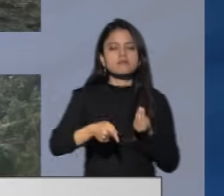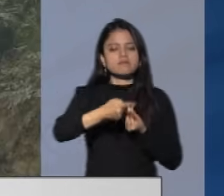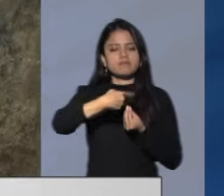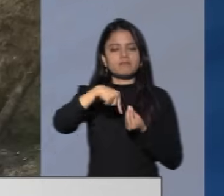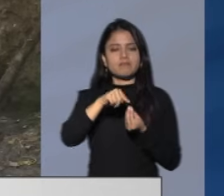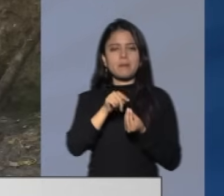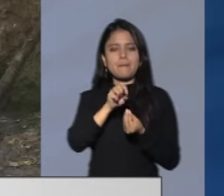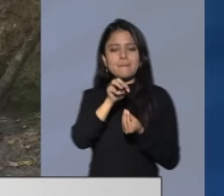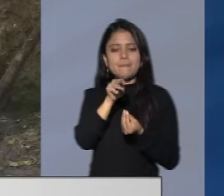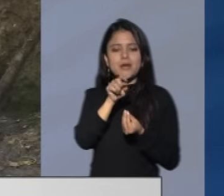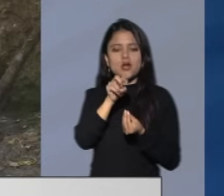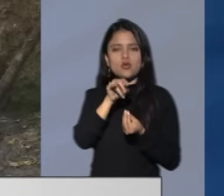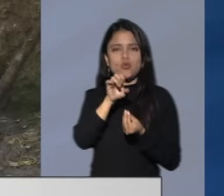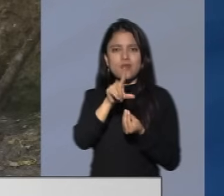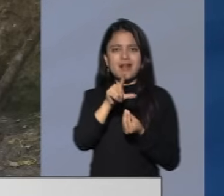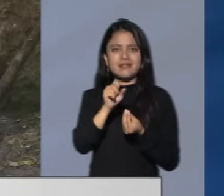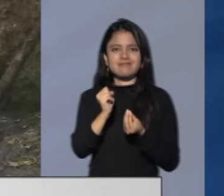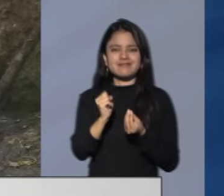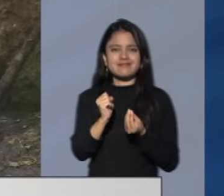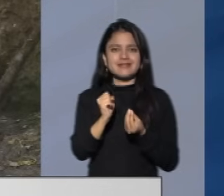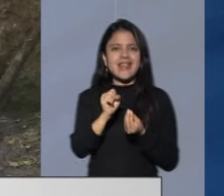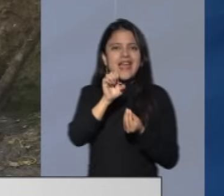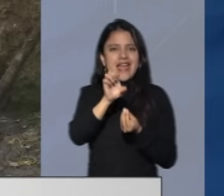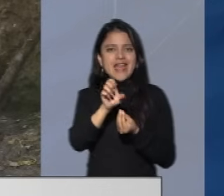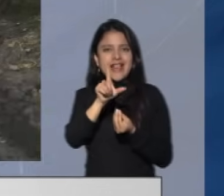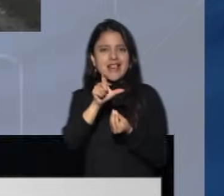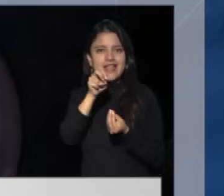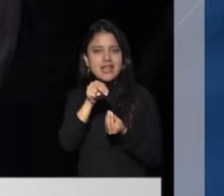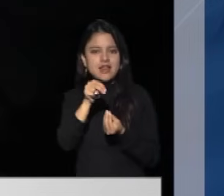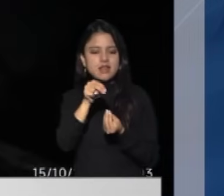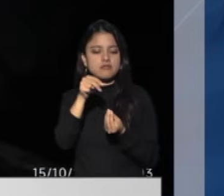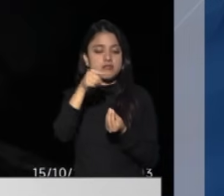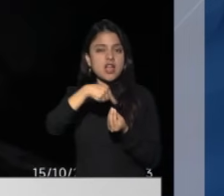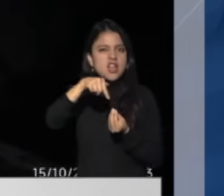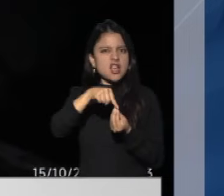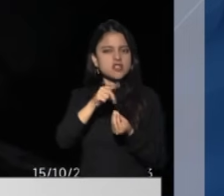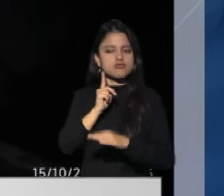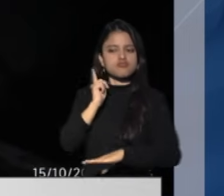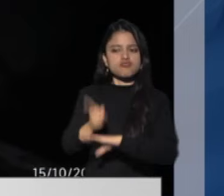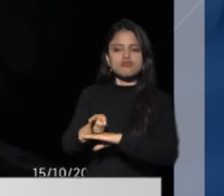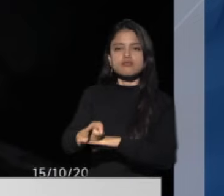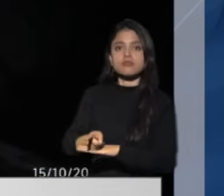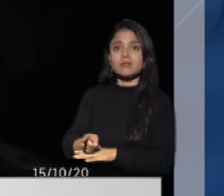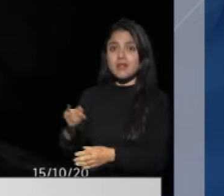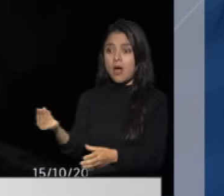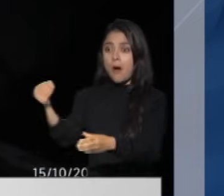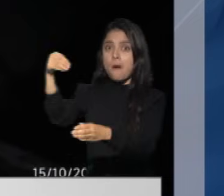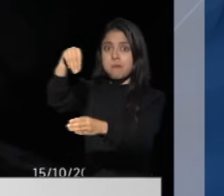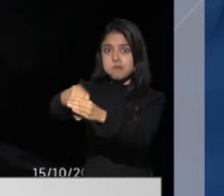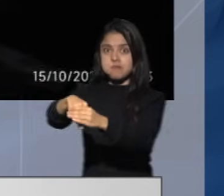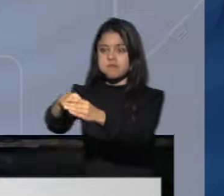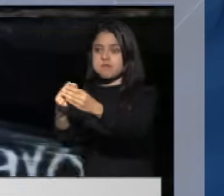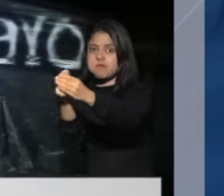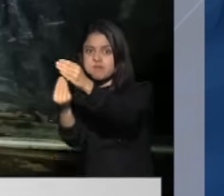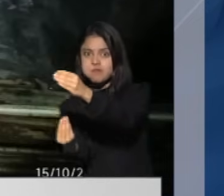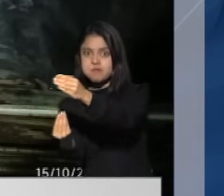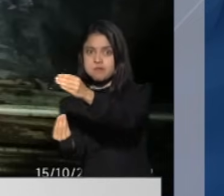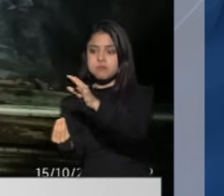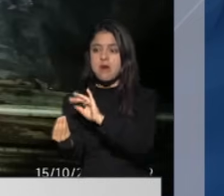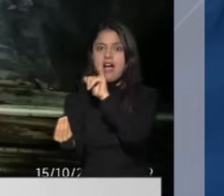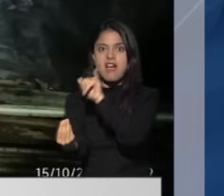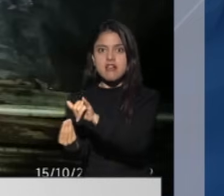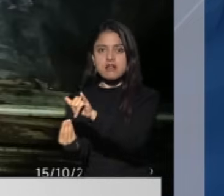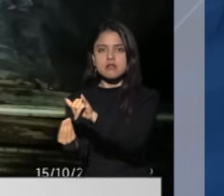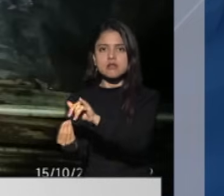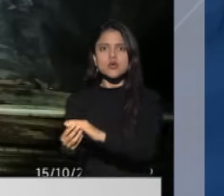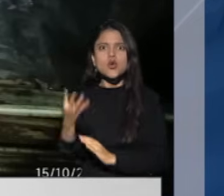Manuel Vázquez Castaño, quienes habrían retenido durante 4 días a todos estos pobladores. Los amenazaron con que estaban